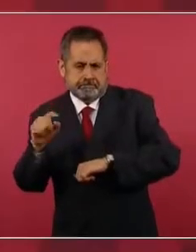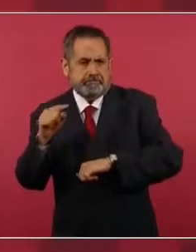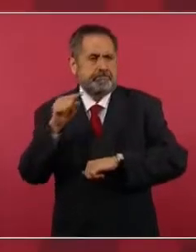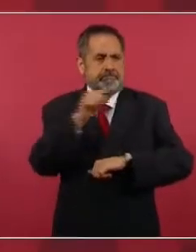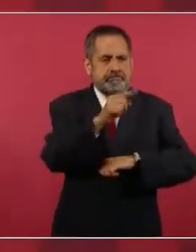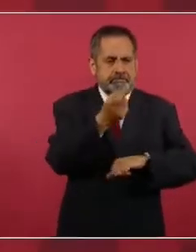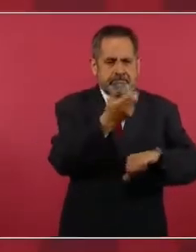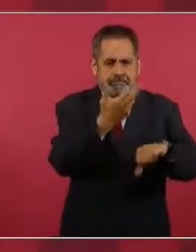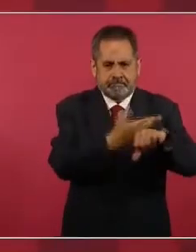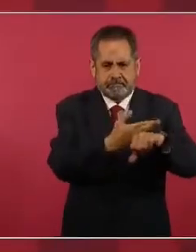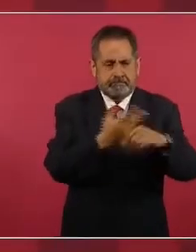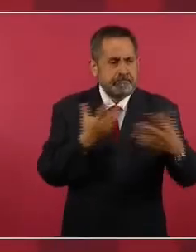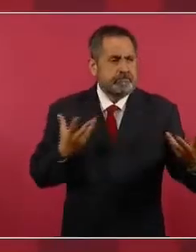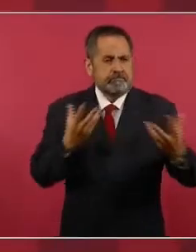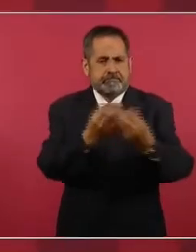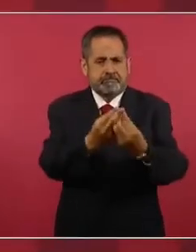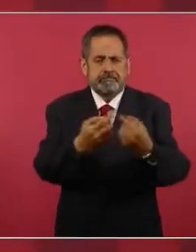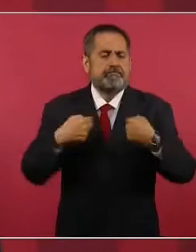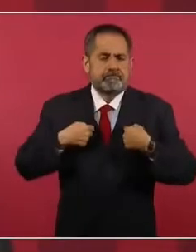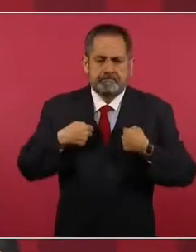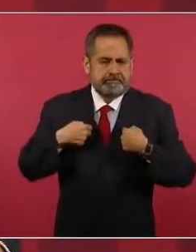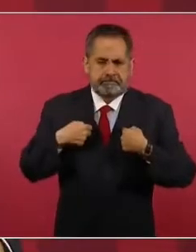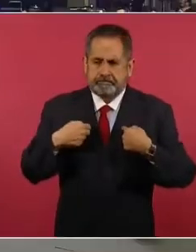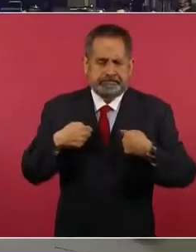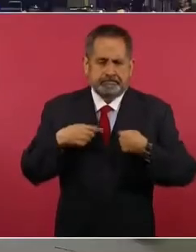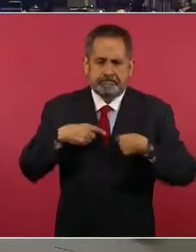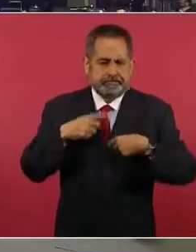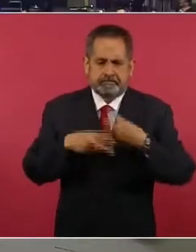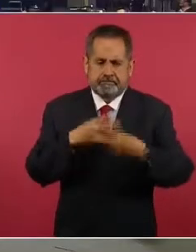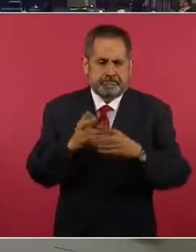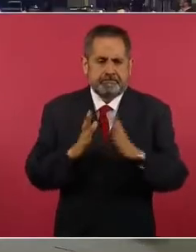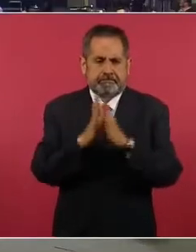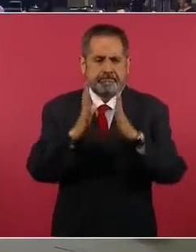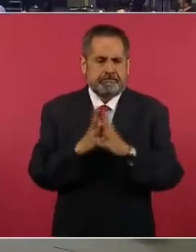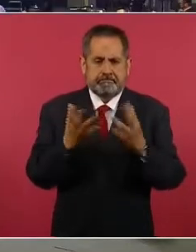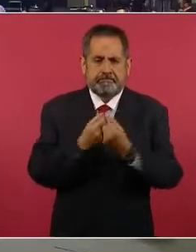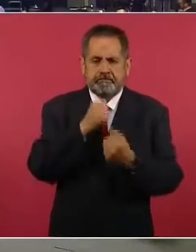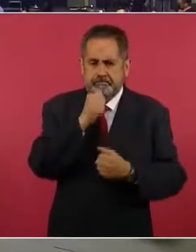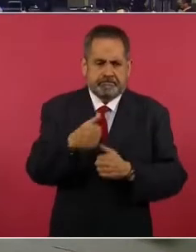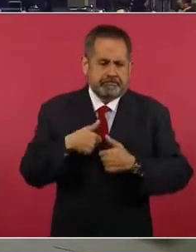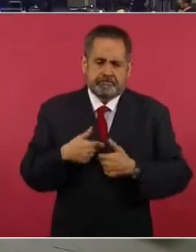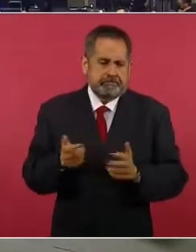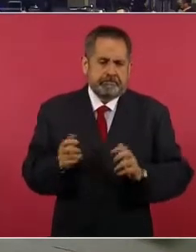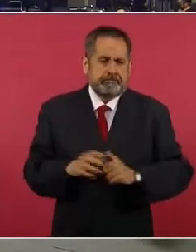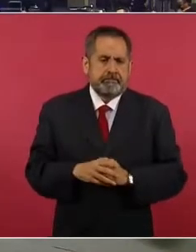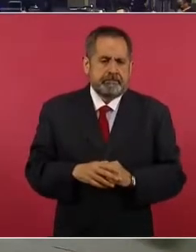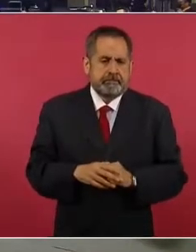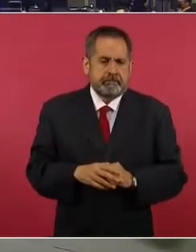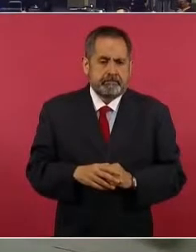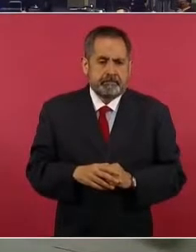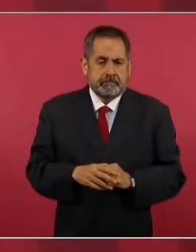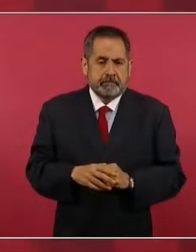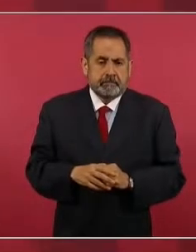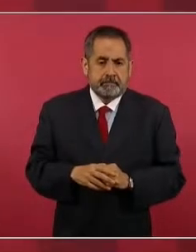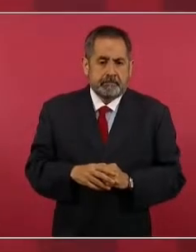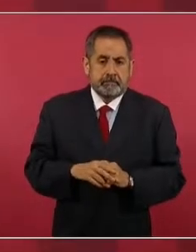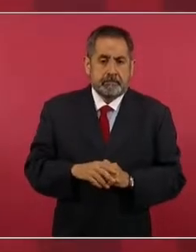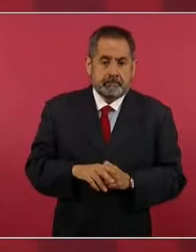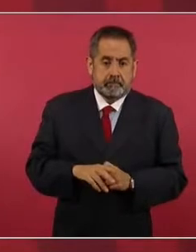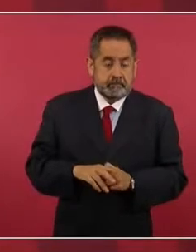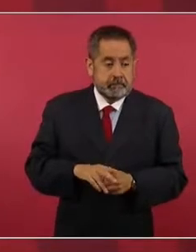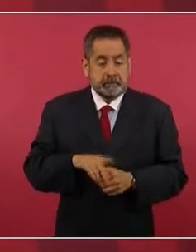y secretarios. No participo en esas reuniones. Sí,